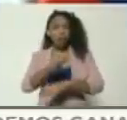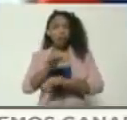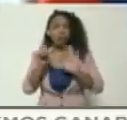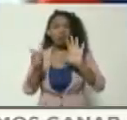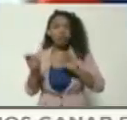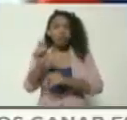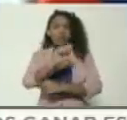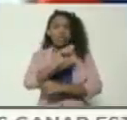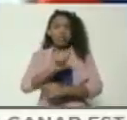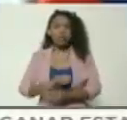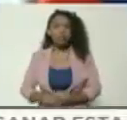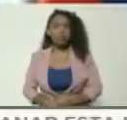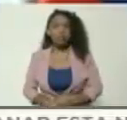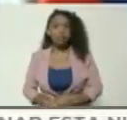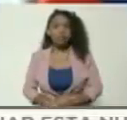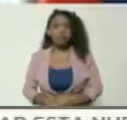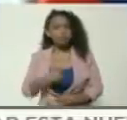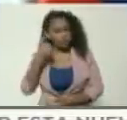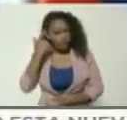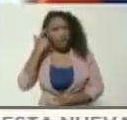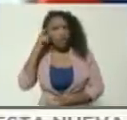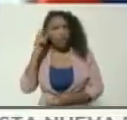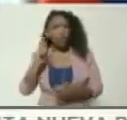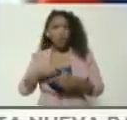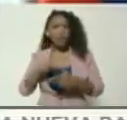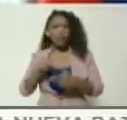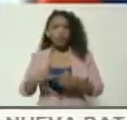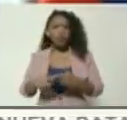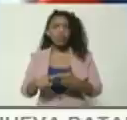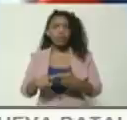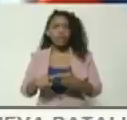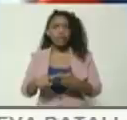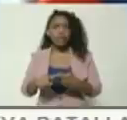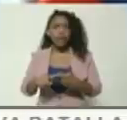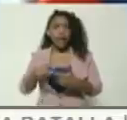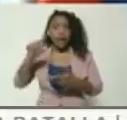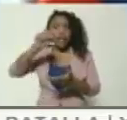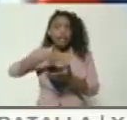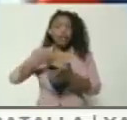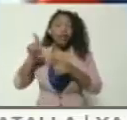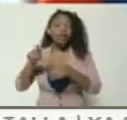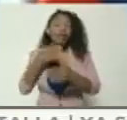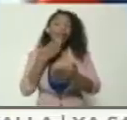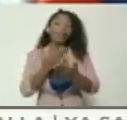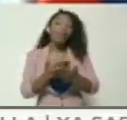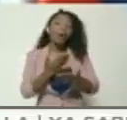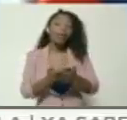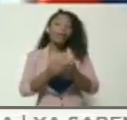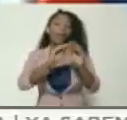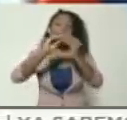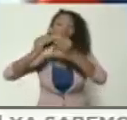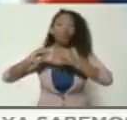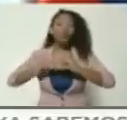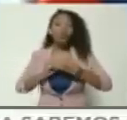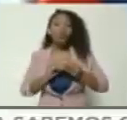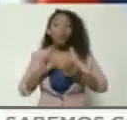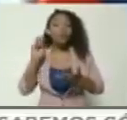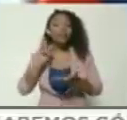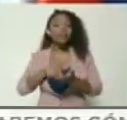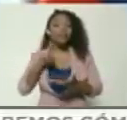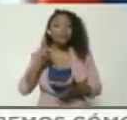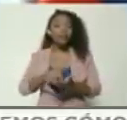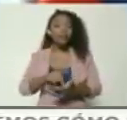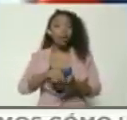6 meses. Recuerdo entonces que en medio de todas estas propuestas de reestructuración